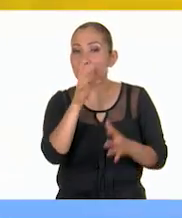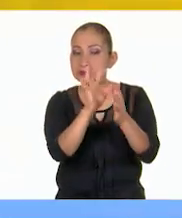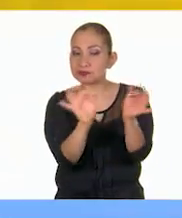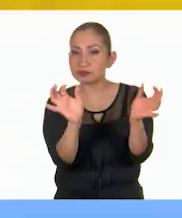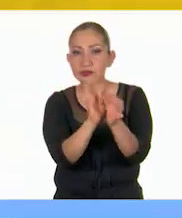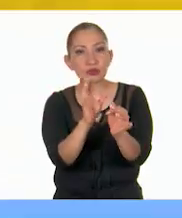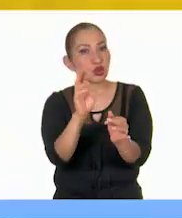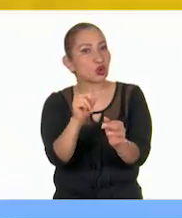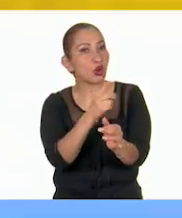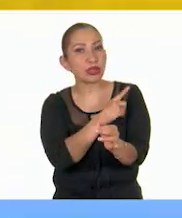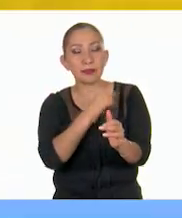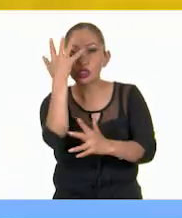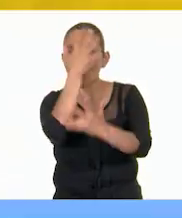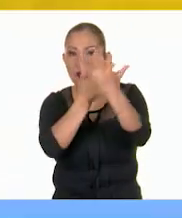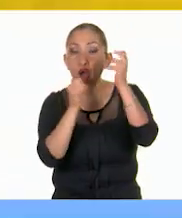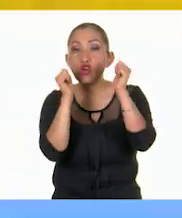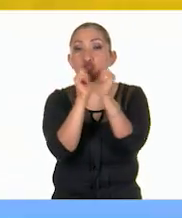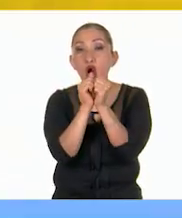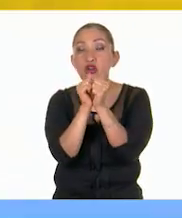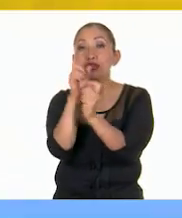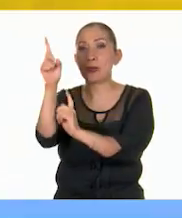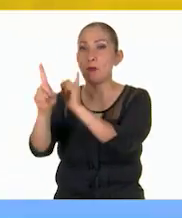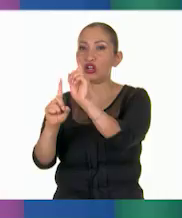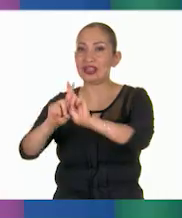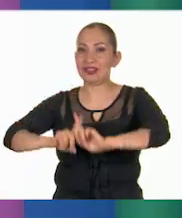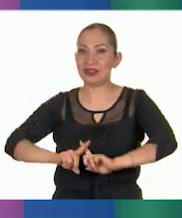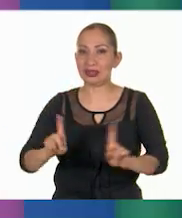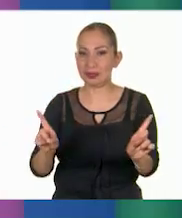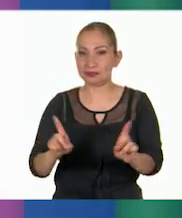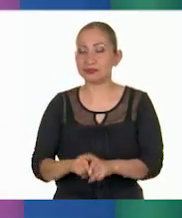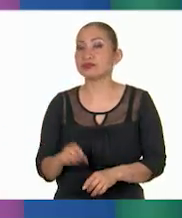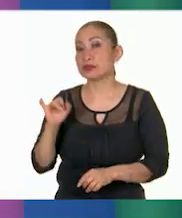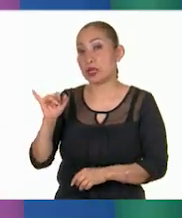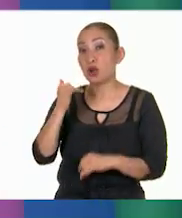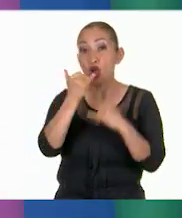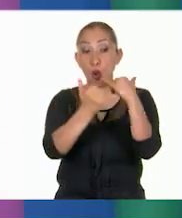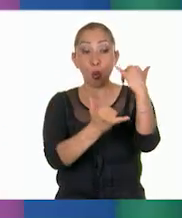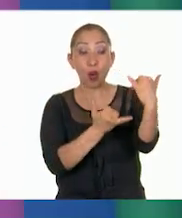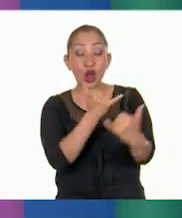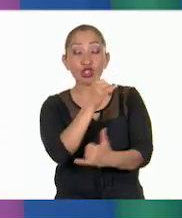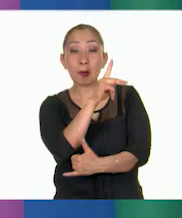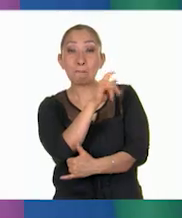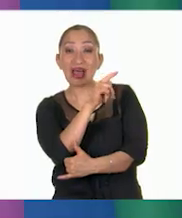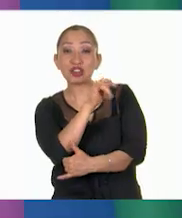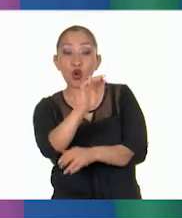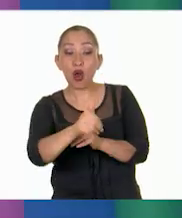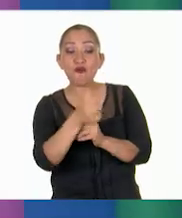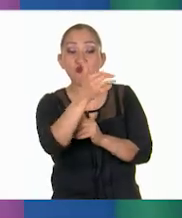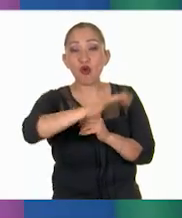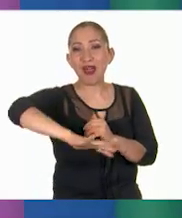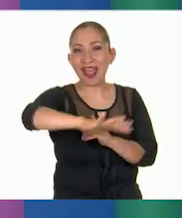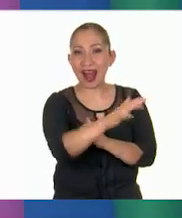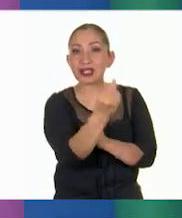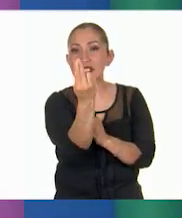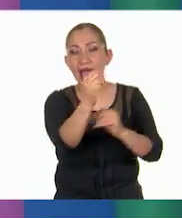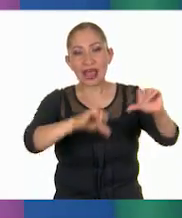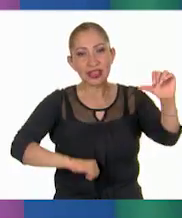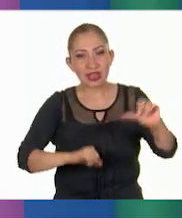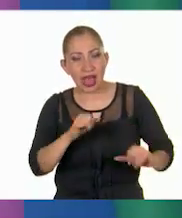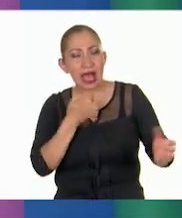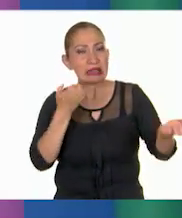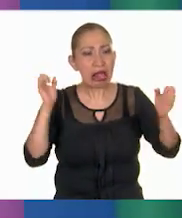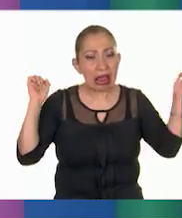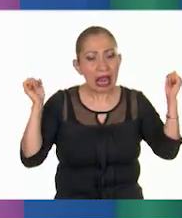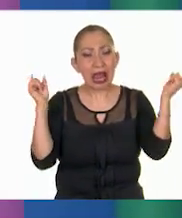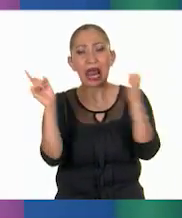que no hay que confundirlos con los deportes. Claro, porque los juegos de patio o al aire libre requieren actividad